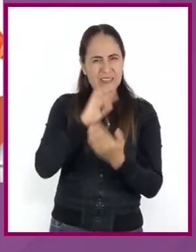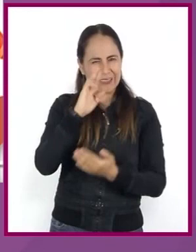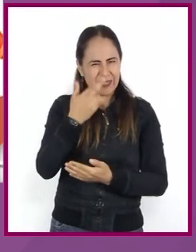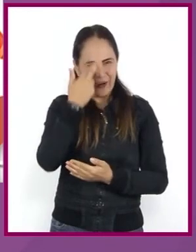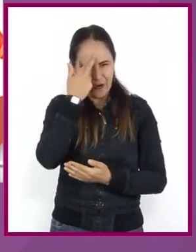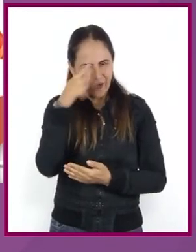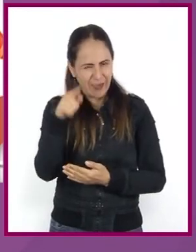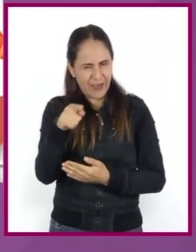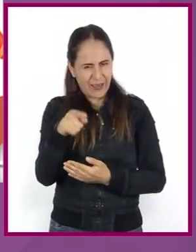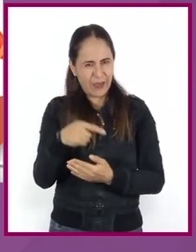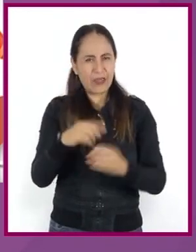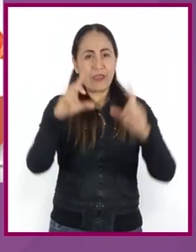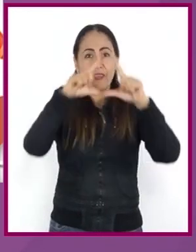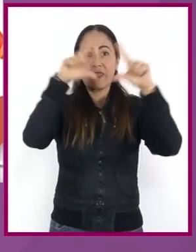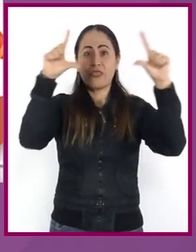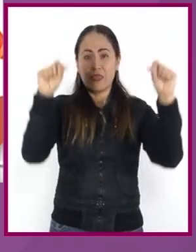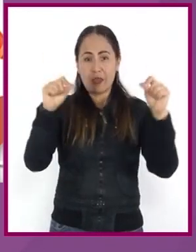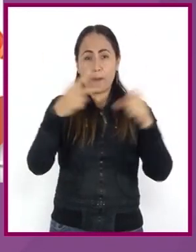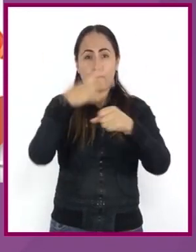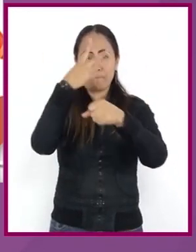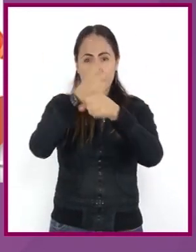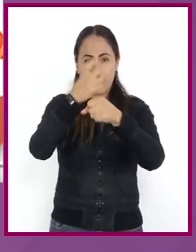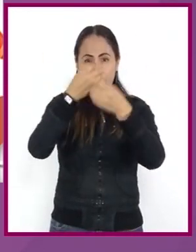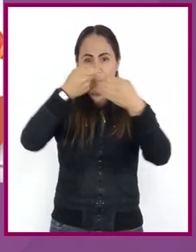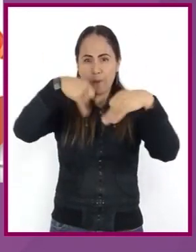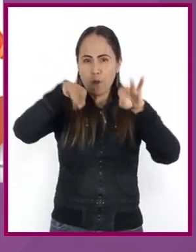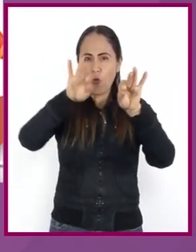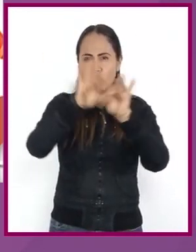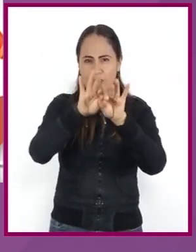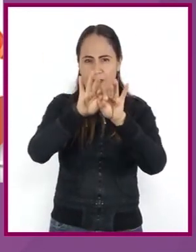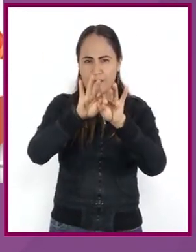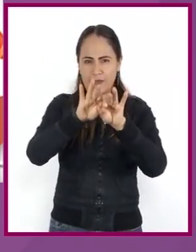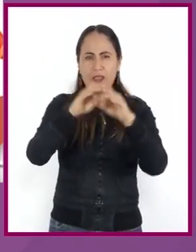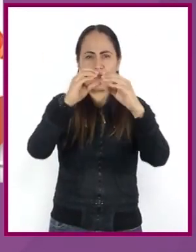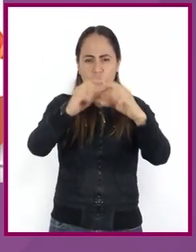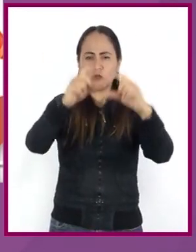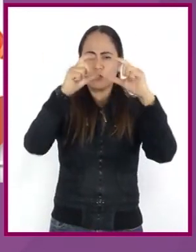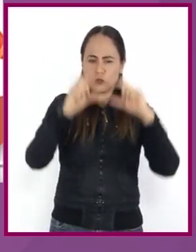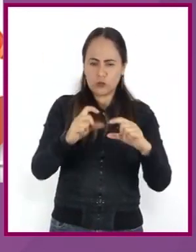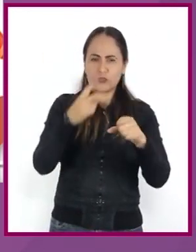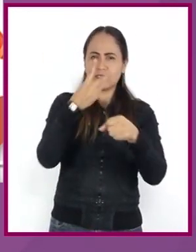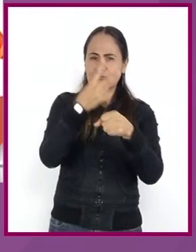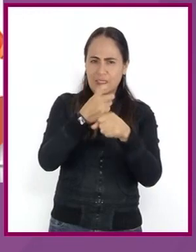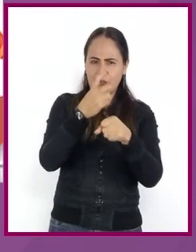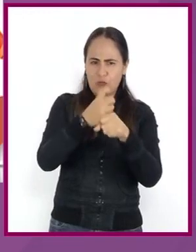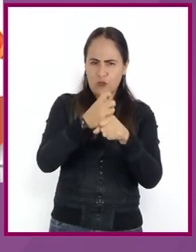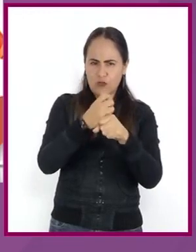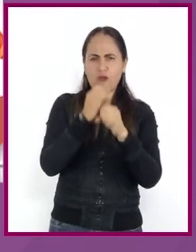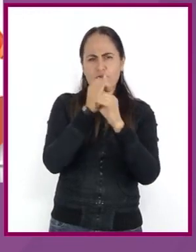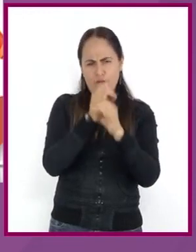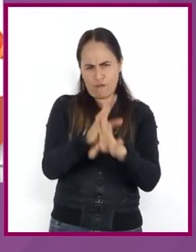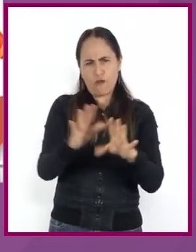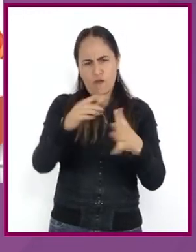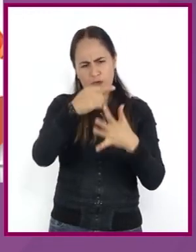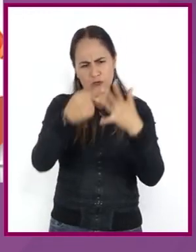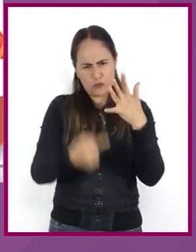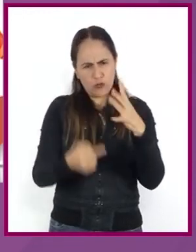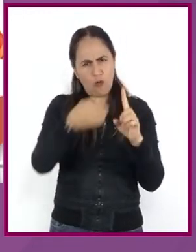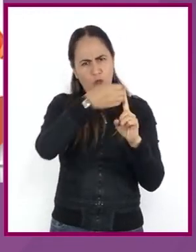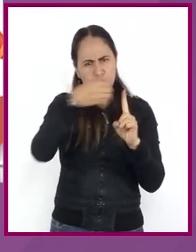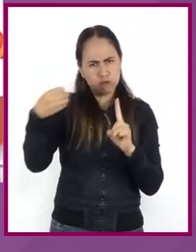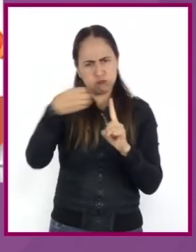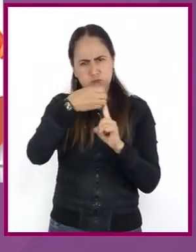subtítulos se ponen debajo del título principal. Sirven para complementar información y